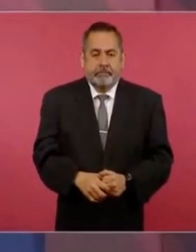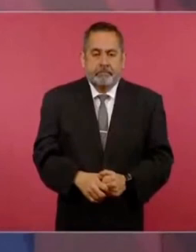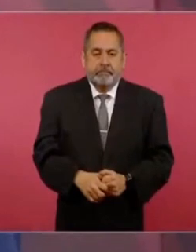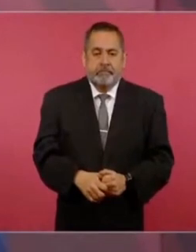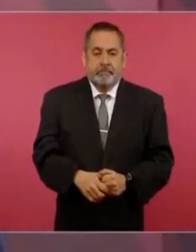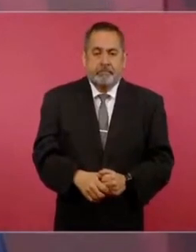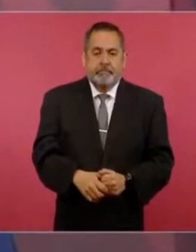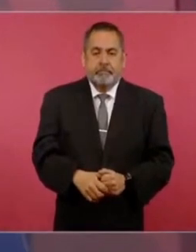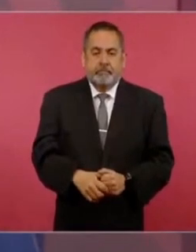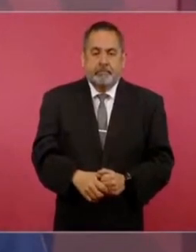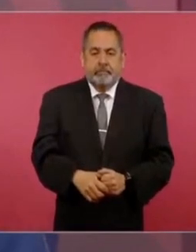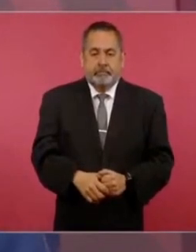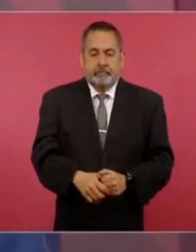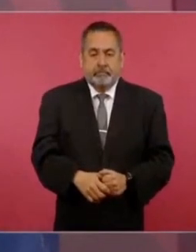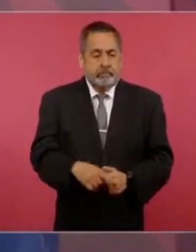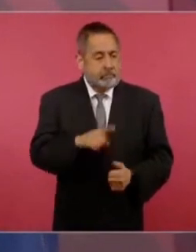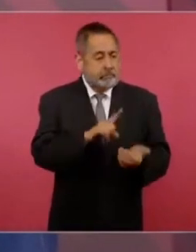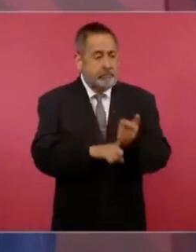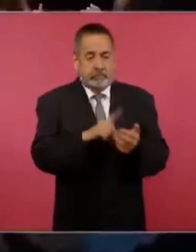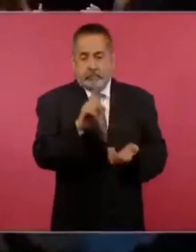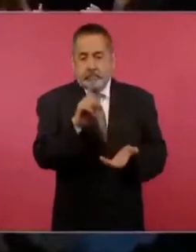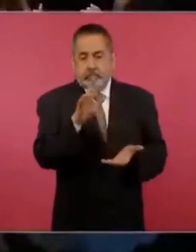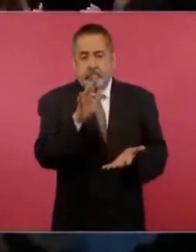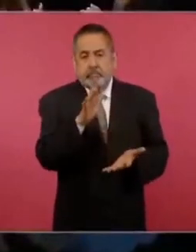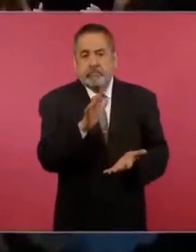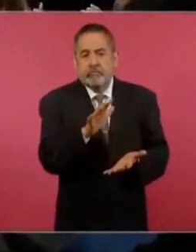están quedando sin agua